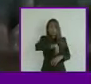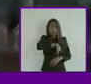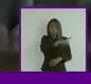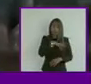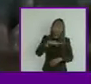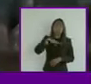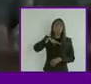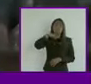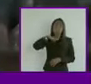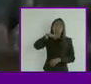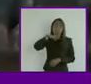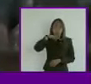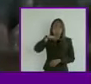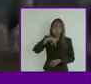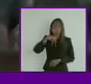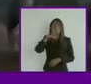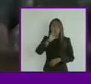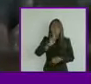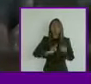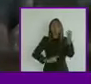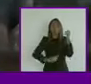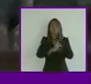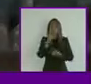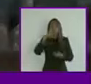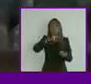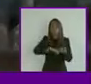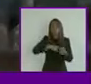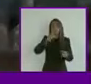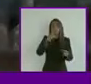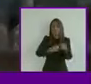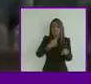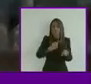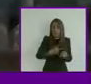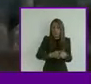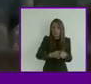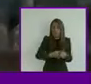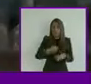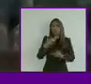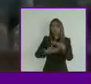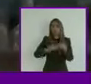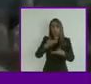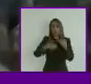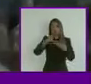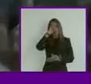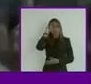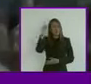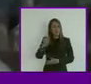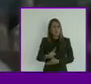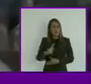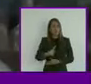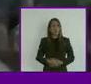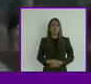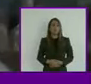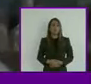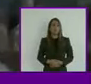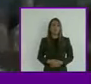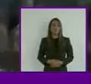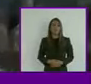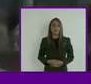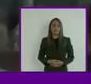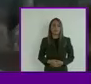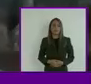tienen una problemática de esta magnitud y desembocando a algún padecimiento de su salud mental. Uno de los